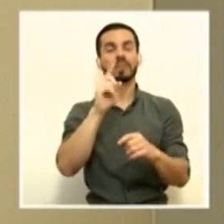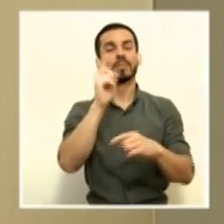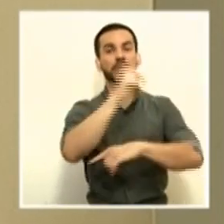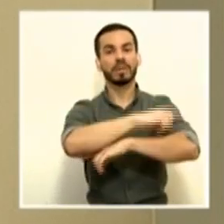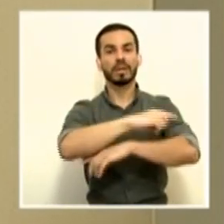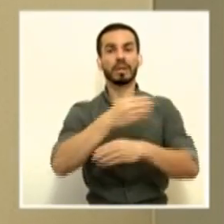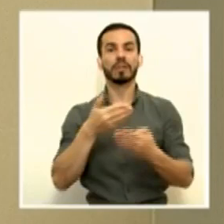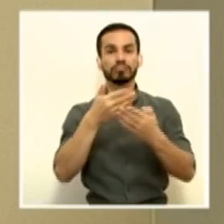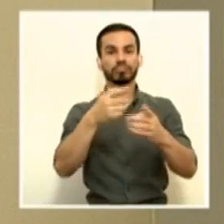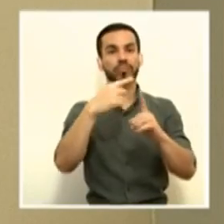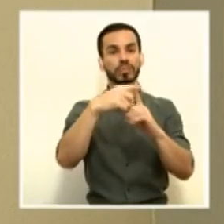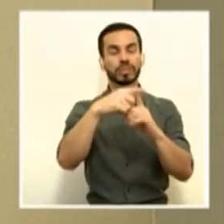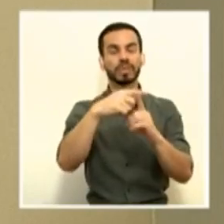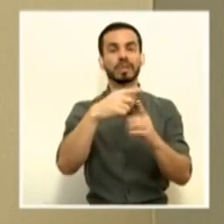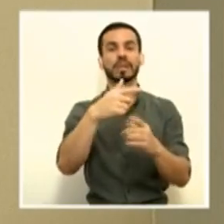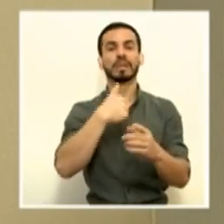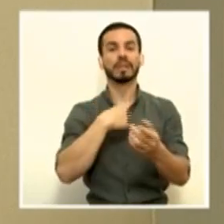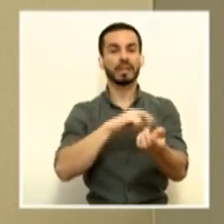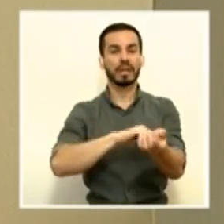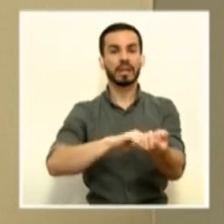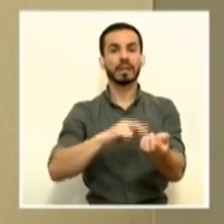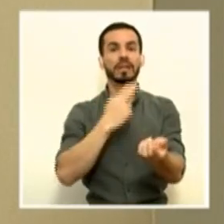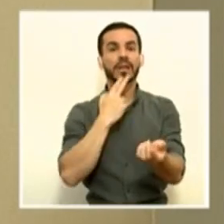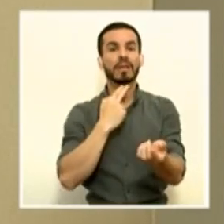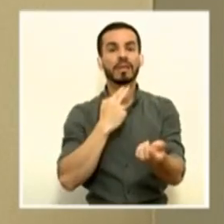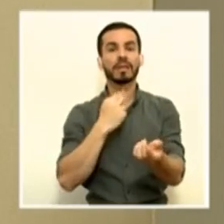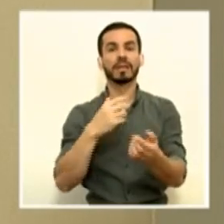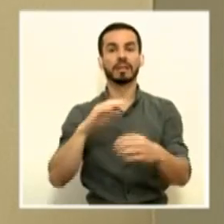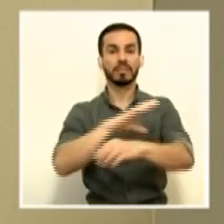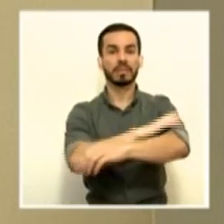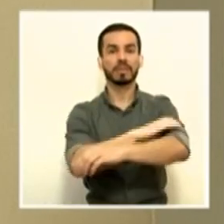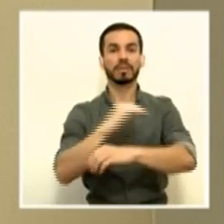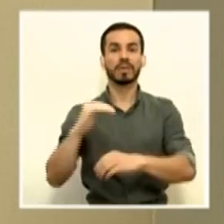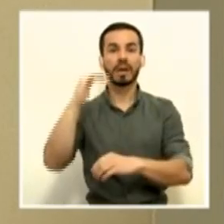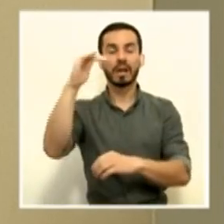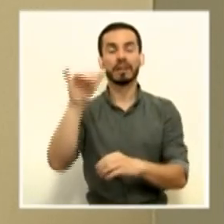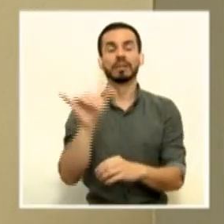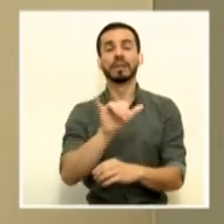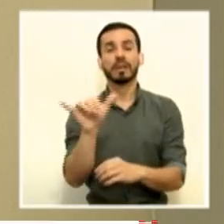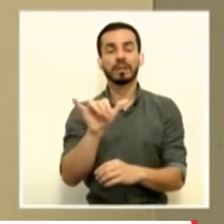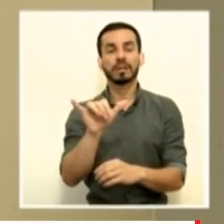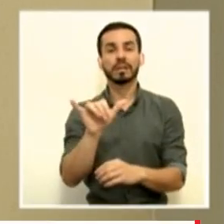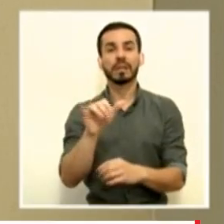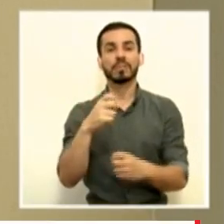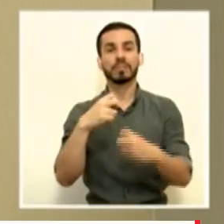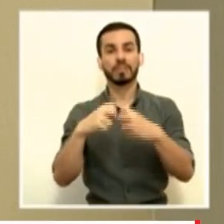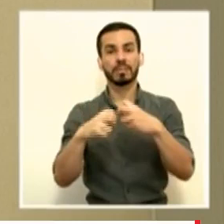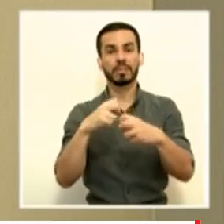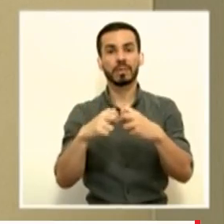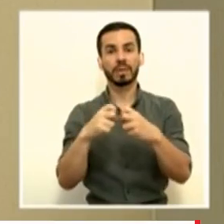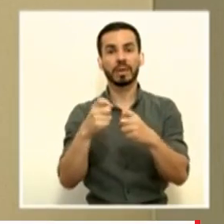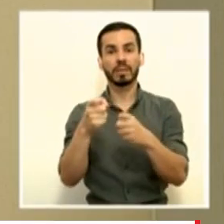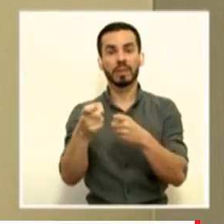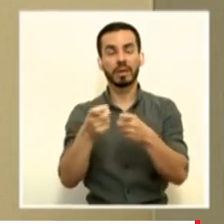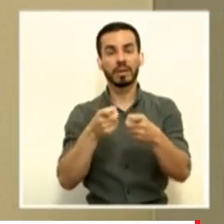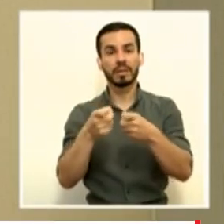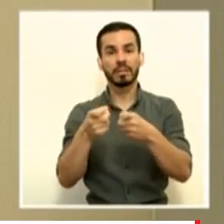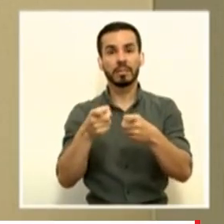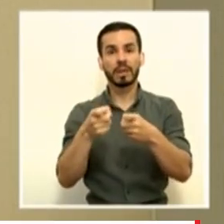Fue diagnosticada, tenía diabetes, hipertensión arterial y problemas con el manejo